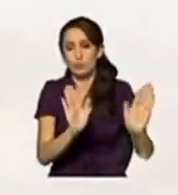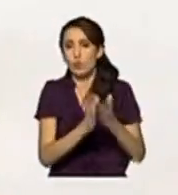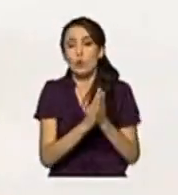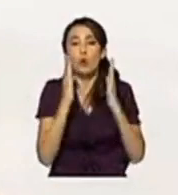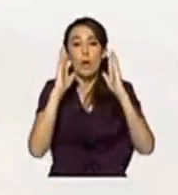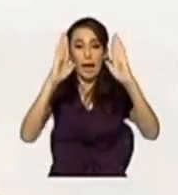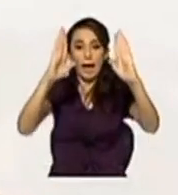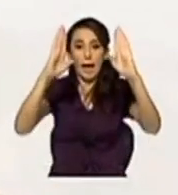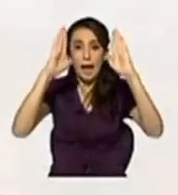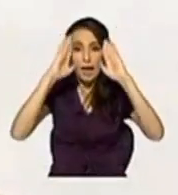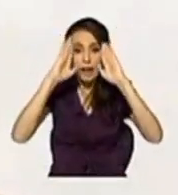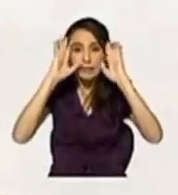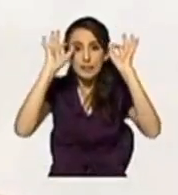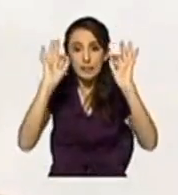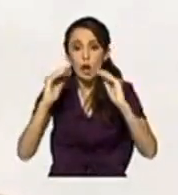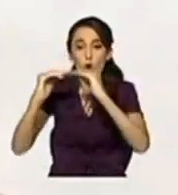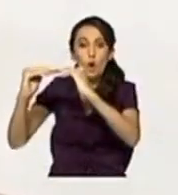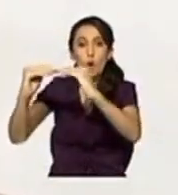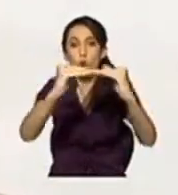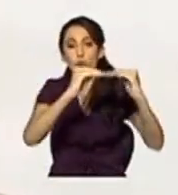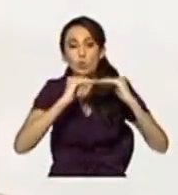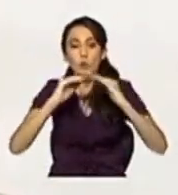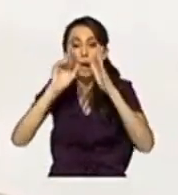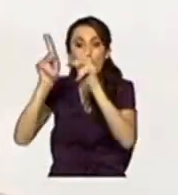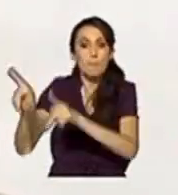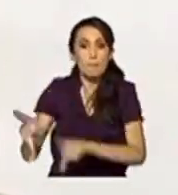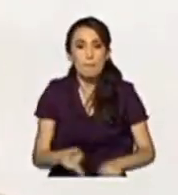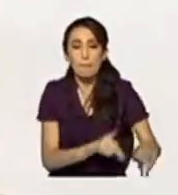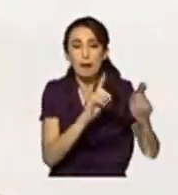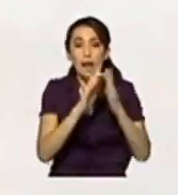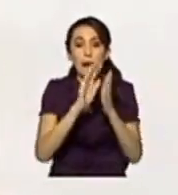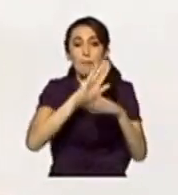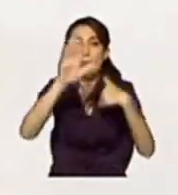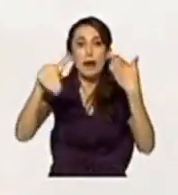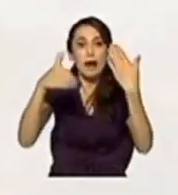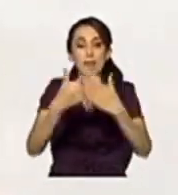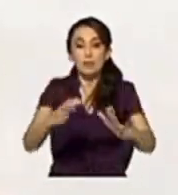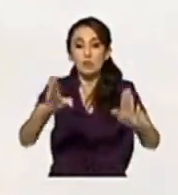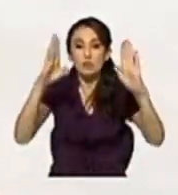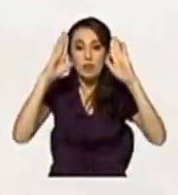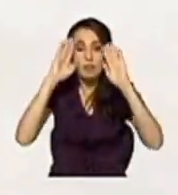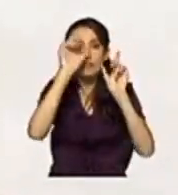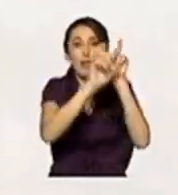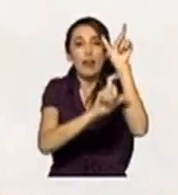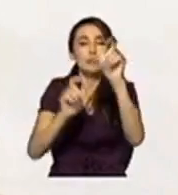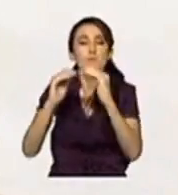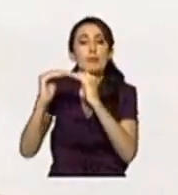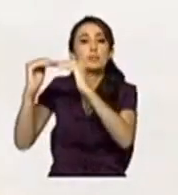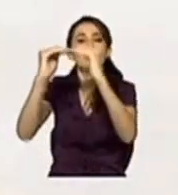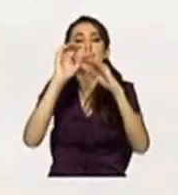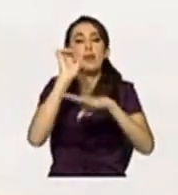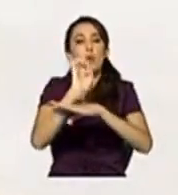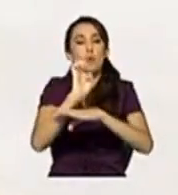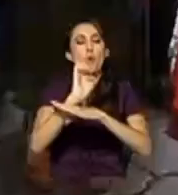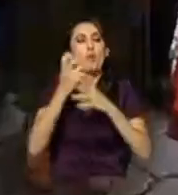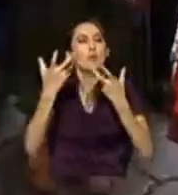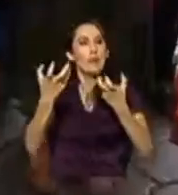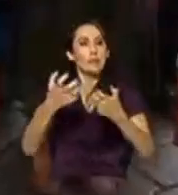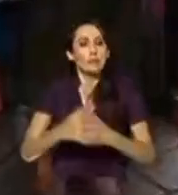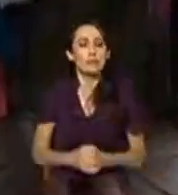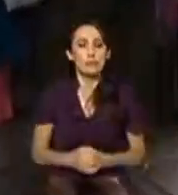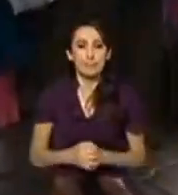¿no? Sino más bien construir un solo plan de trabajo, una sola agenda que nos permita construir el nuevo Ecuador que todos queremos.